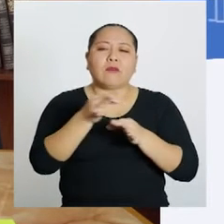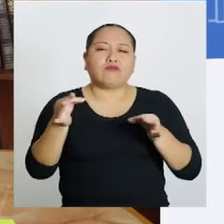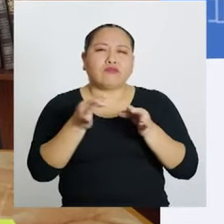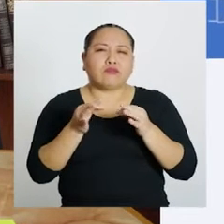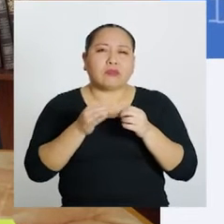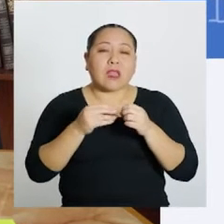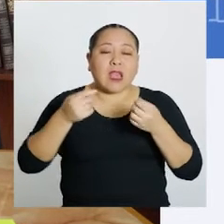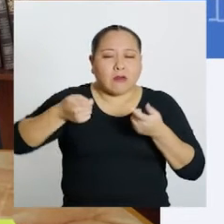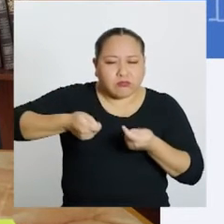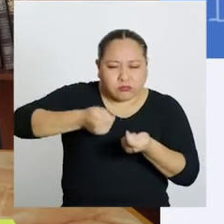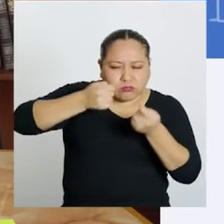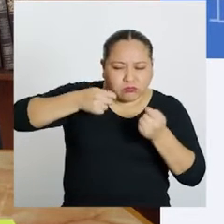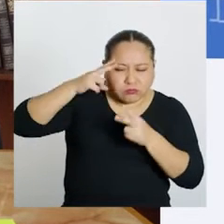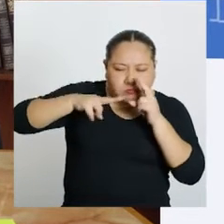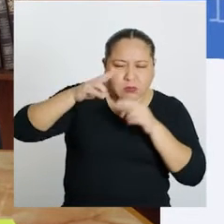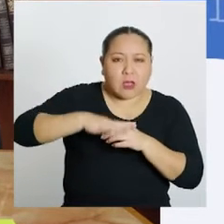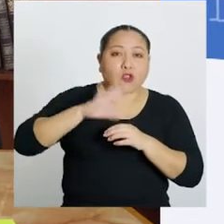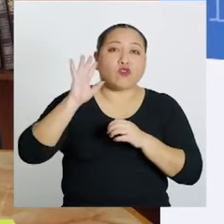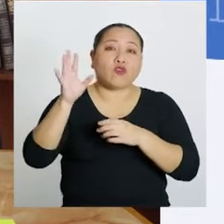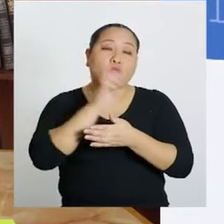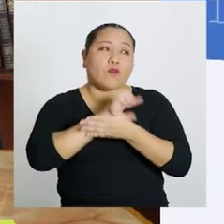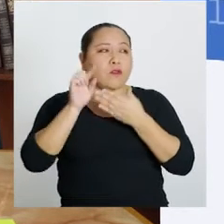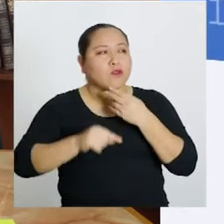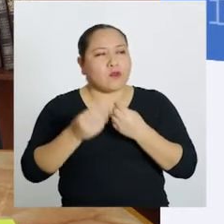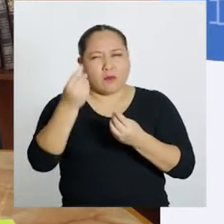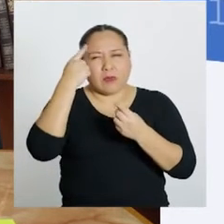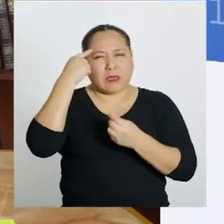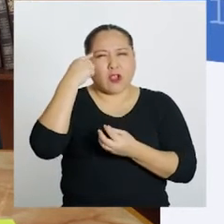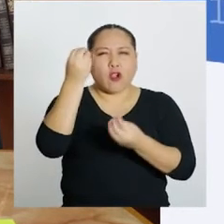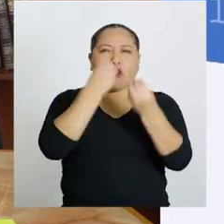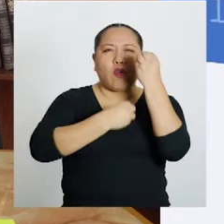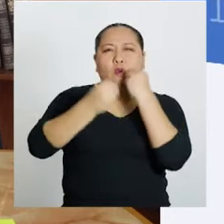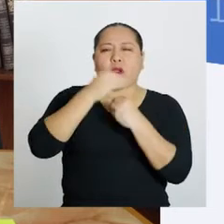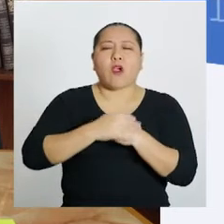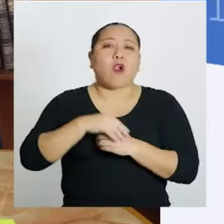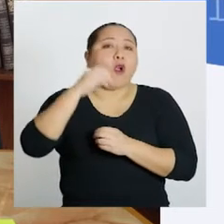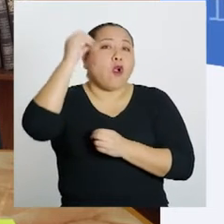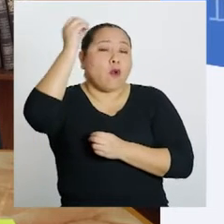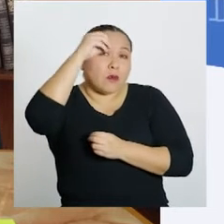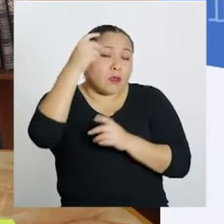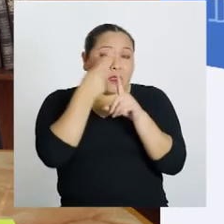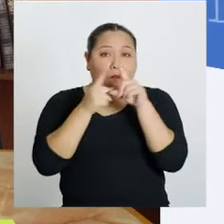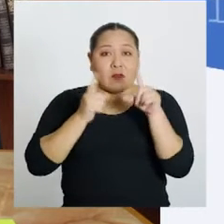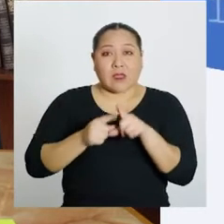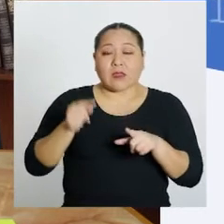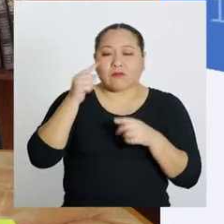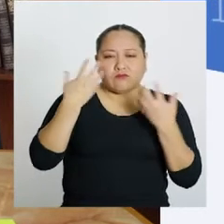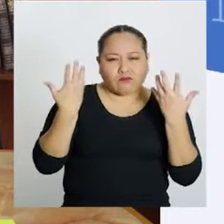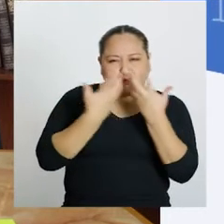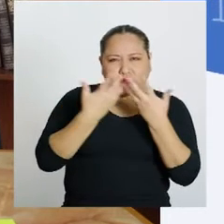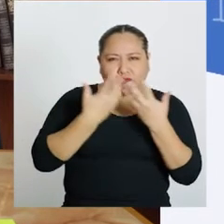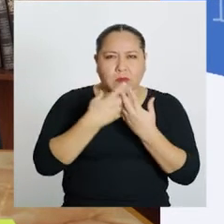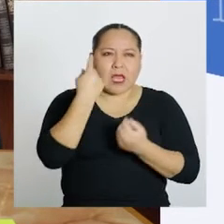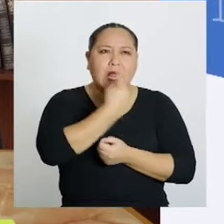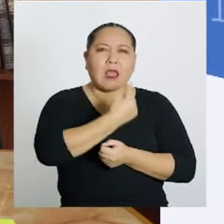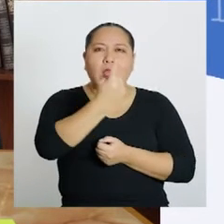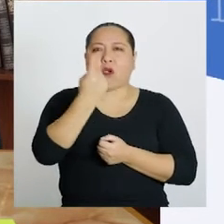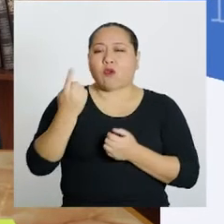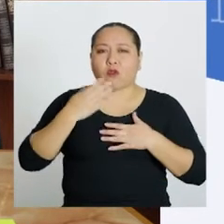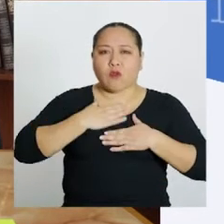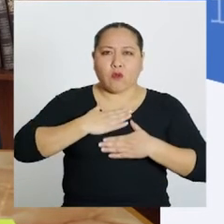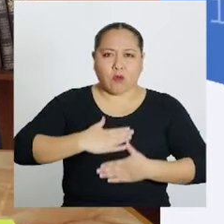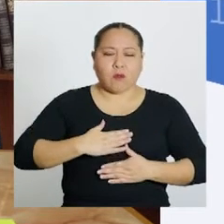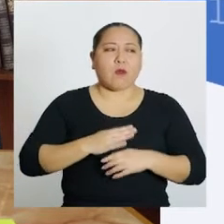basan sus carreras en pensar en cómo nos alimentamos. Puede haber opiniones distintas que se adecúen a cada uno de